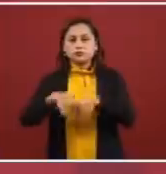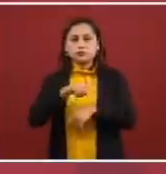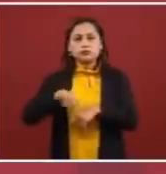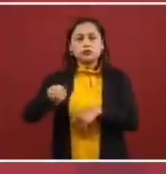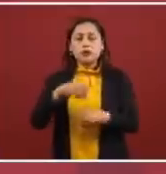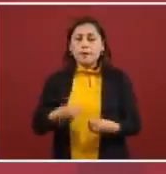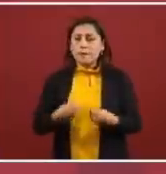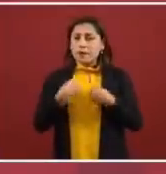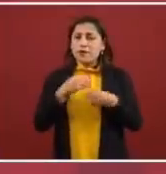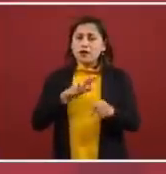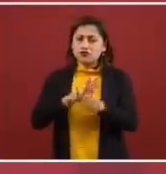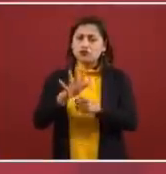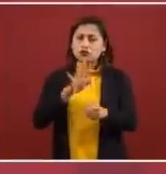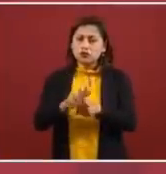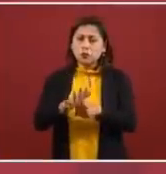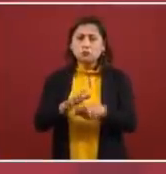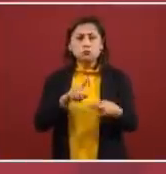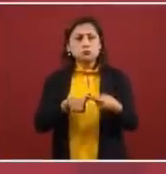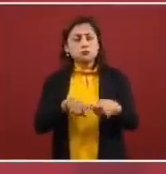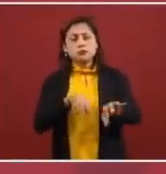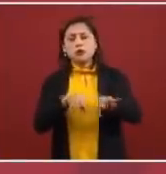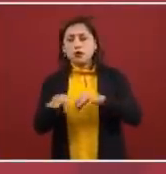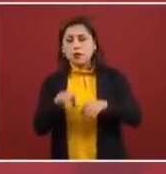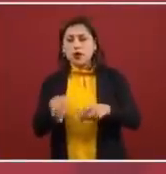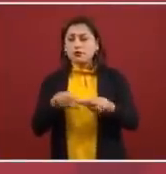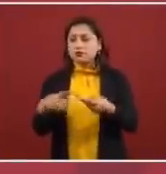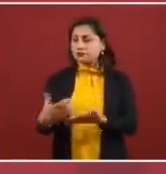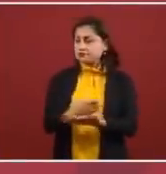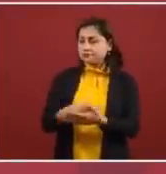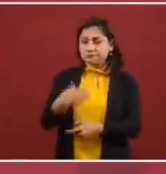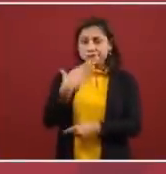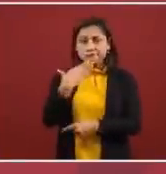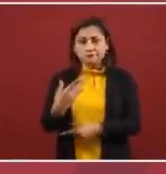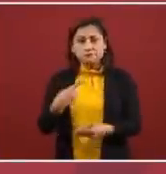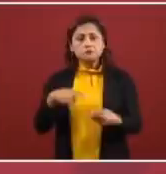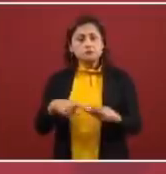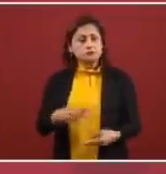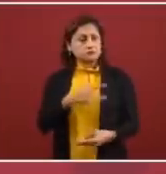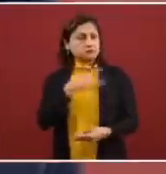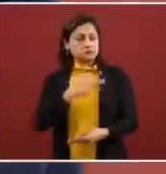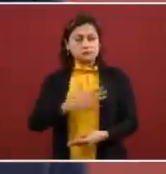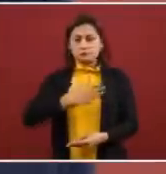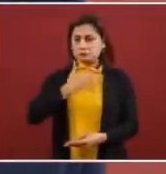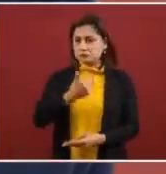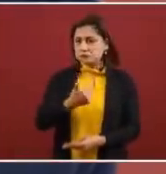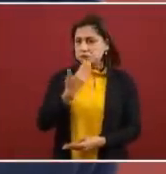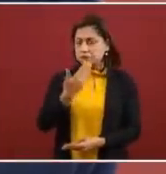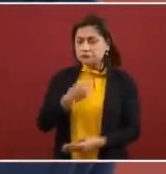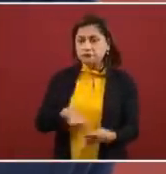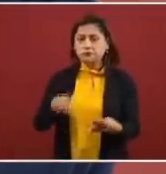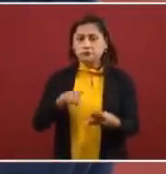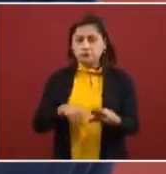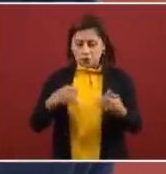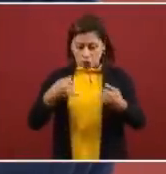que haya trabajo que haya buenos ingresos que haya bienestar que se atienda a los jóvenes